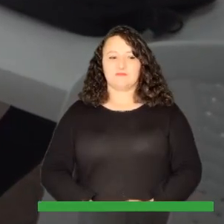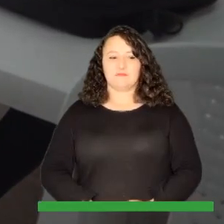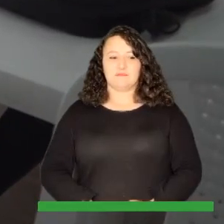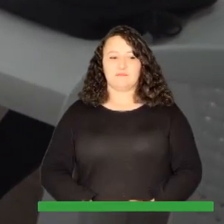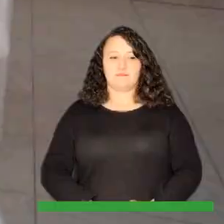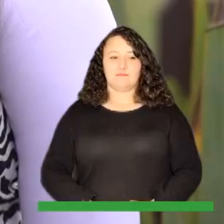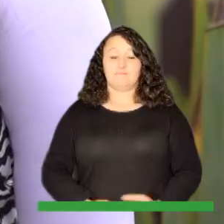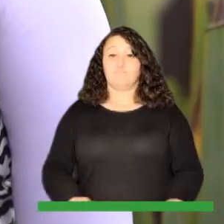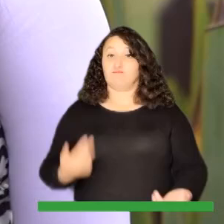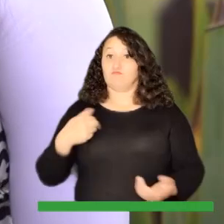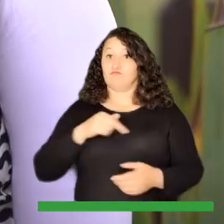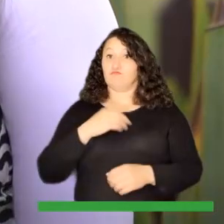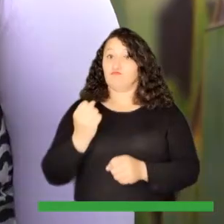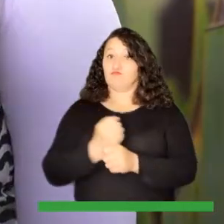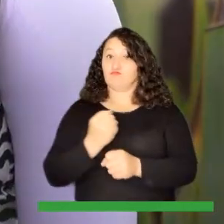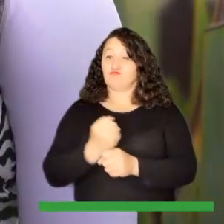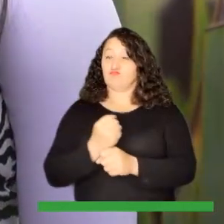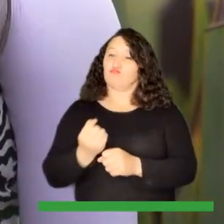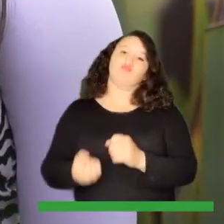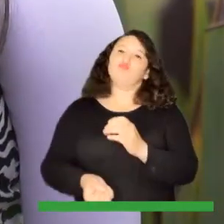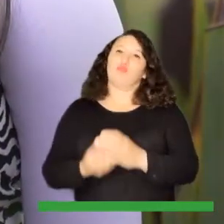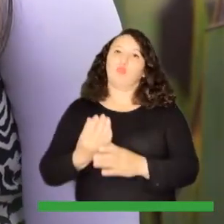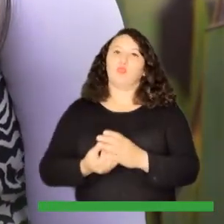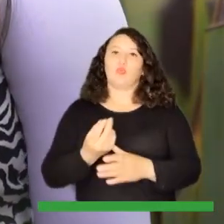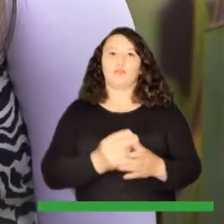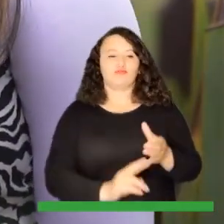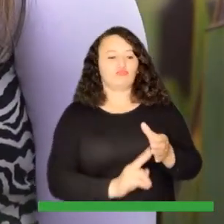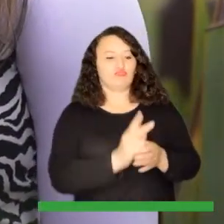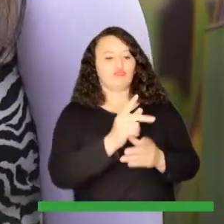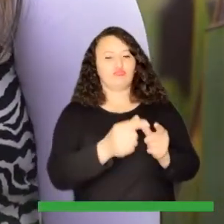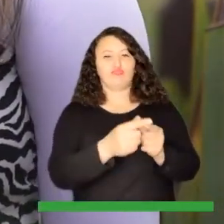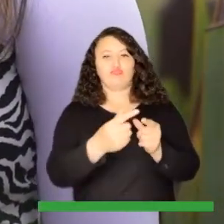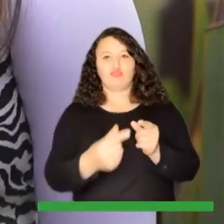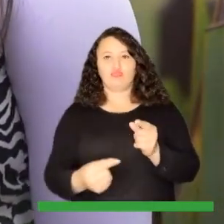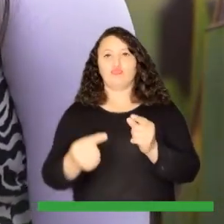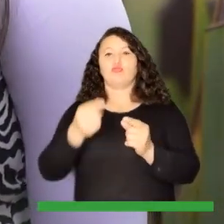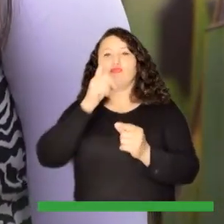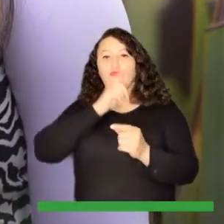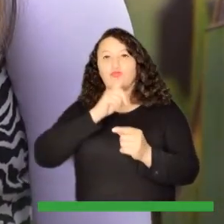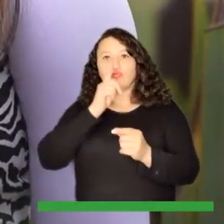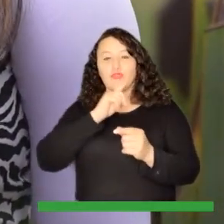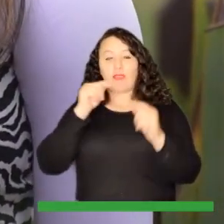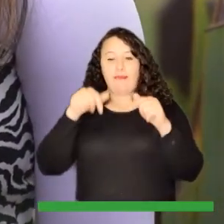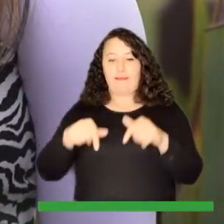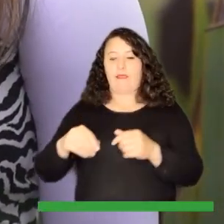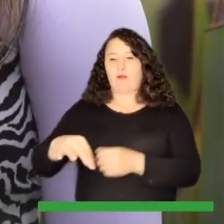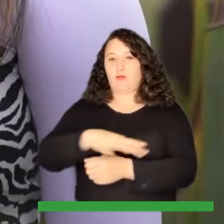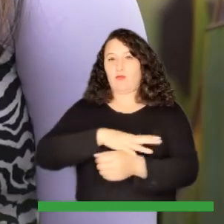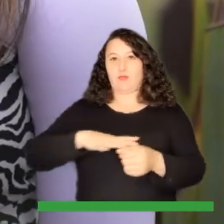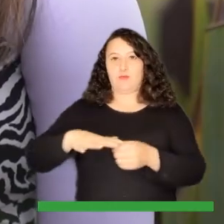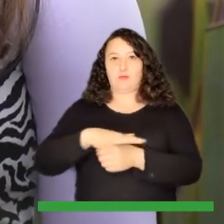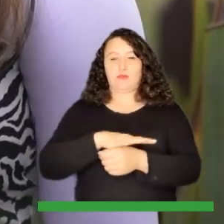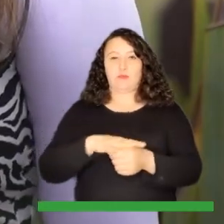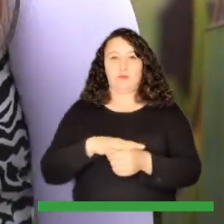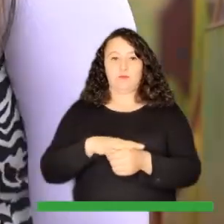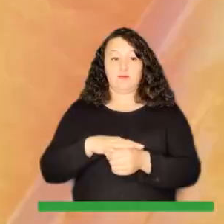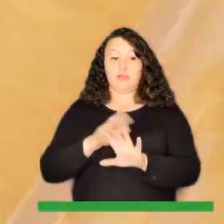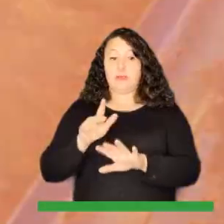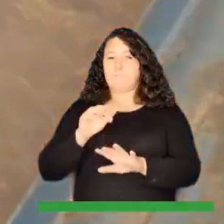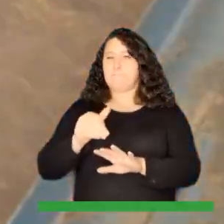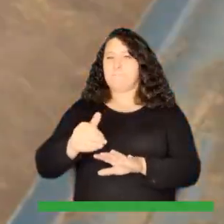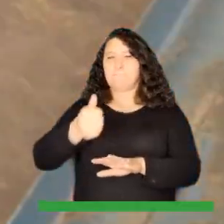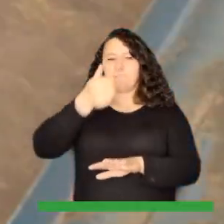Pues nosotros trabajamos con diferentes productores de frutas y hortalizas aquí en Cundinamarca, que tengan,